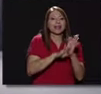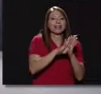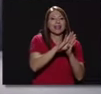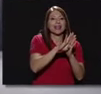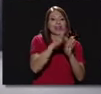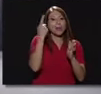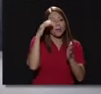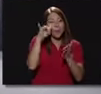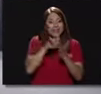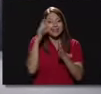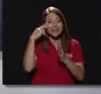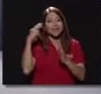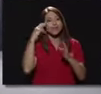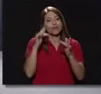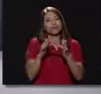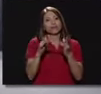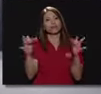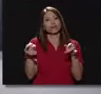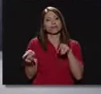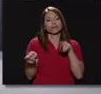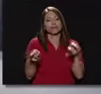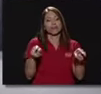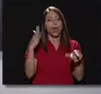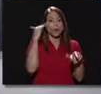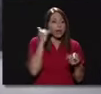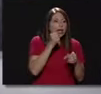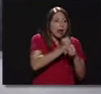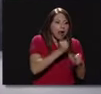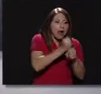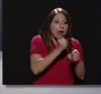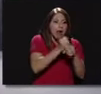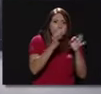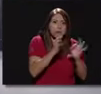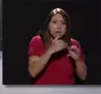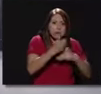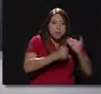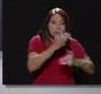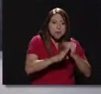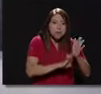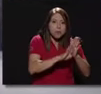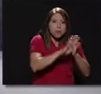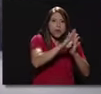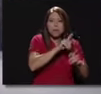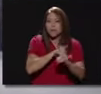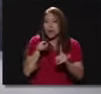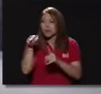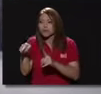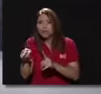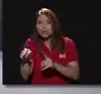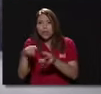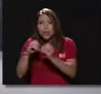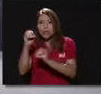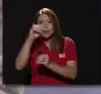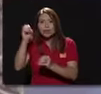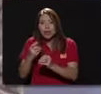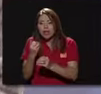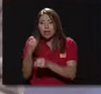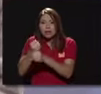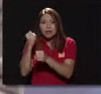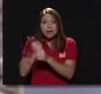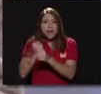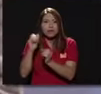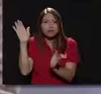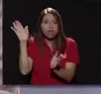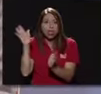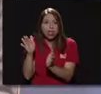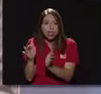poco esa desconexión que se observa en la economía de por qué el crecimiento, vemos un crecimiento moderado, pero el desempleo no